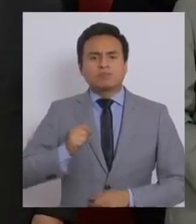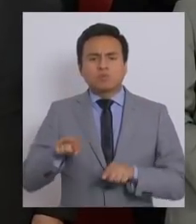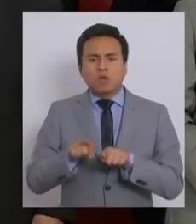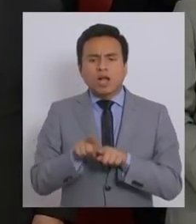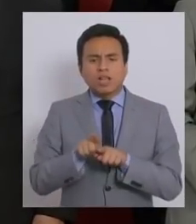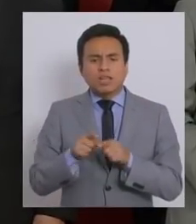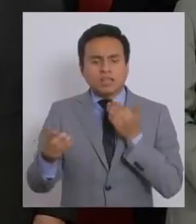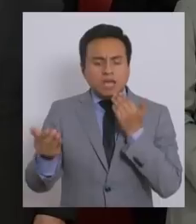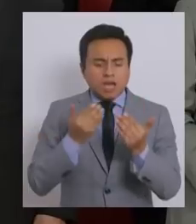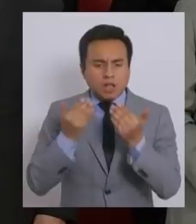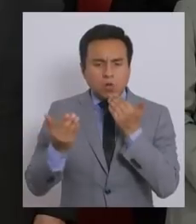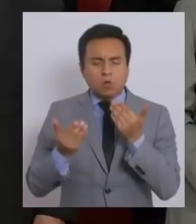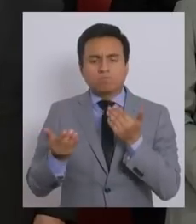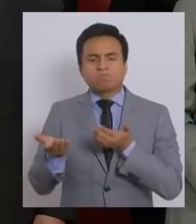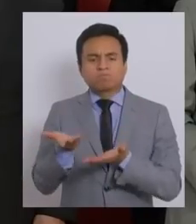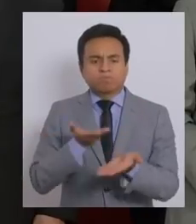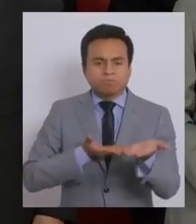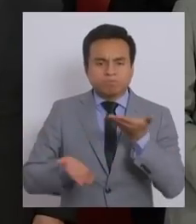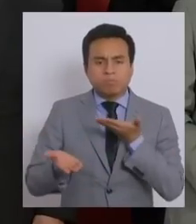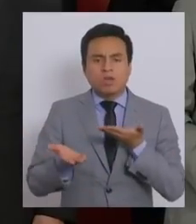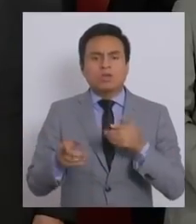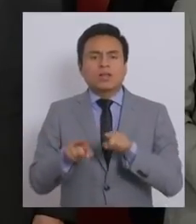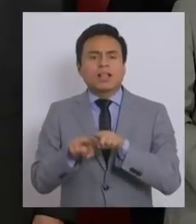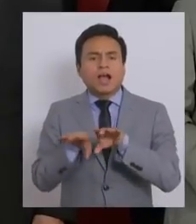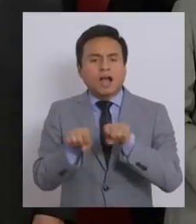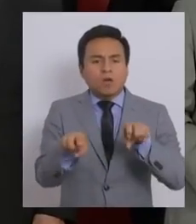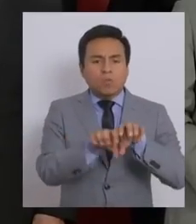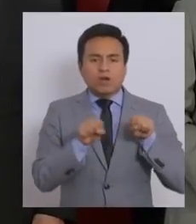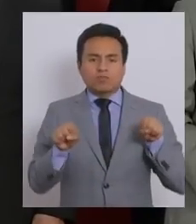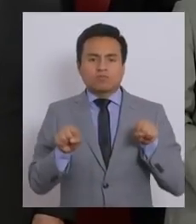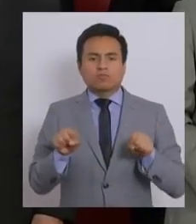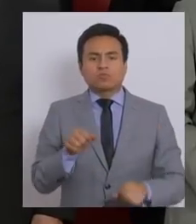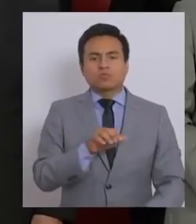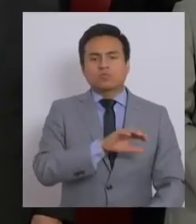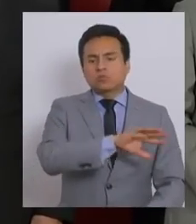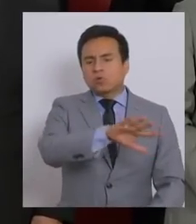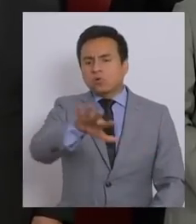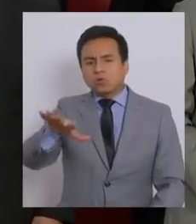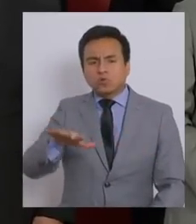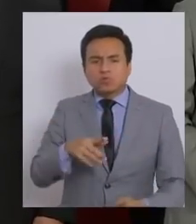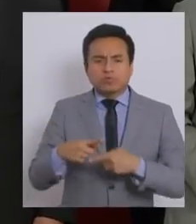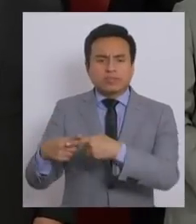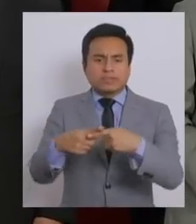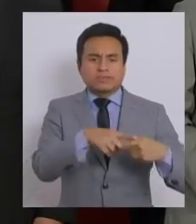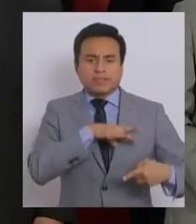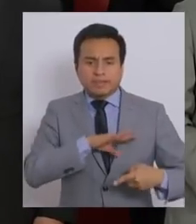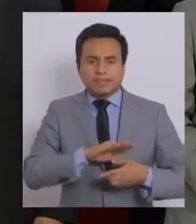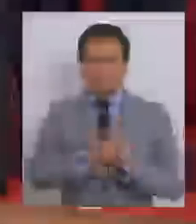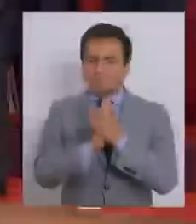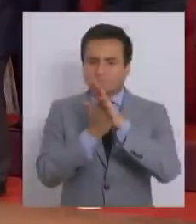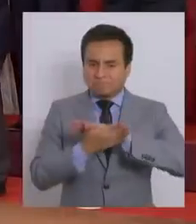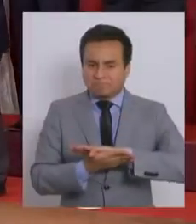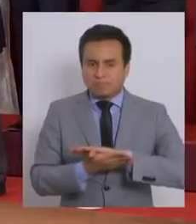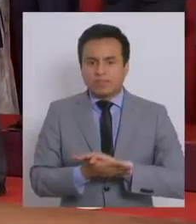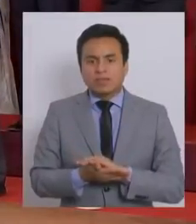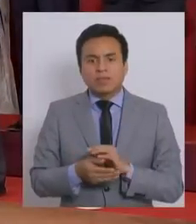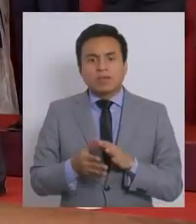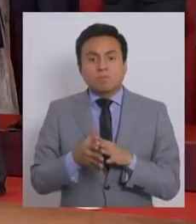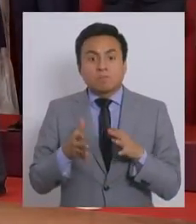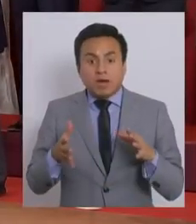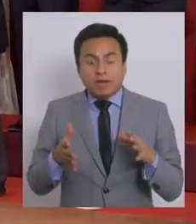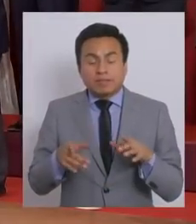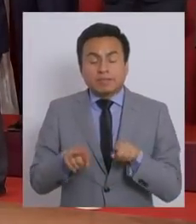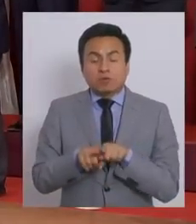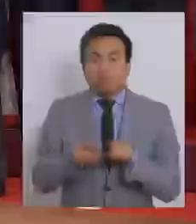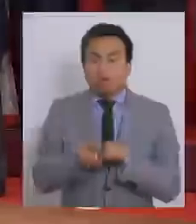caminos del diálogo, la colaboración y los acuerdos con todos los sectores de la sociedad chilena. Mientras más duro, mientras